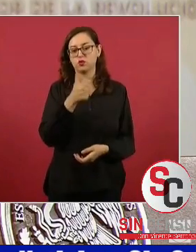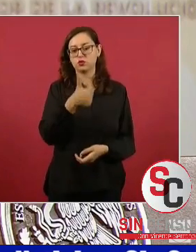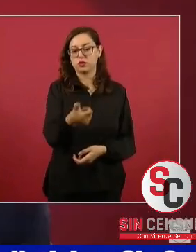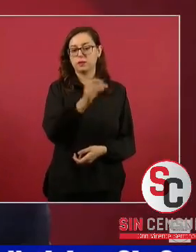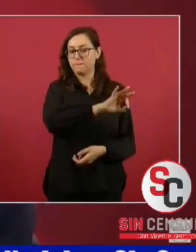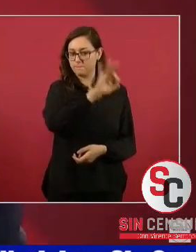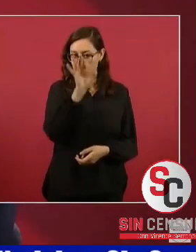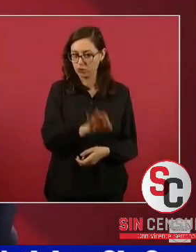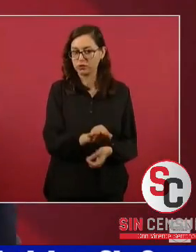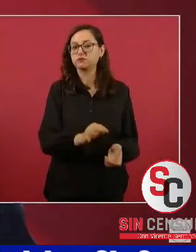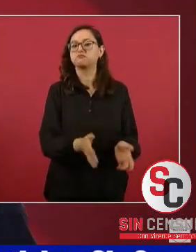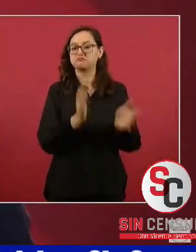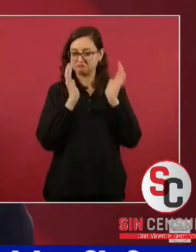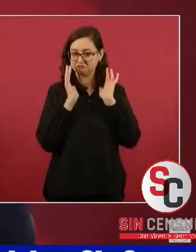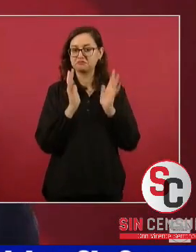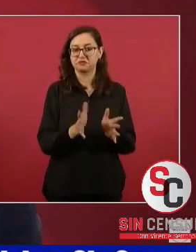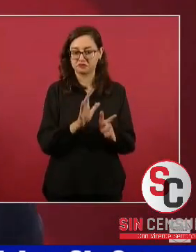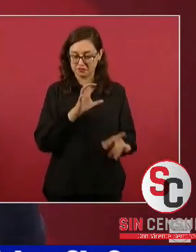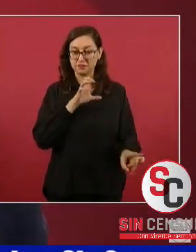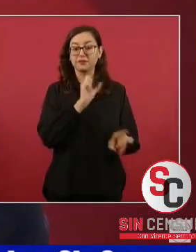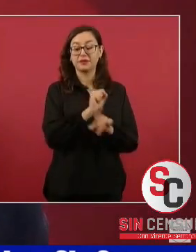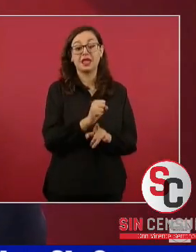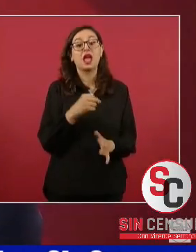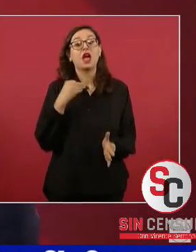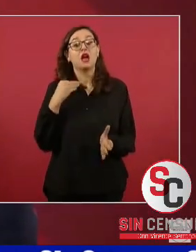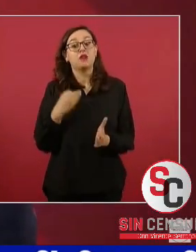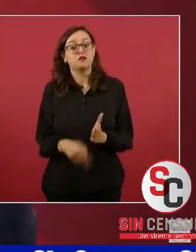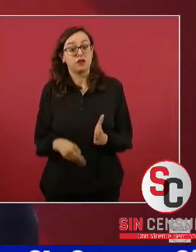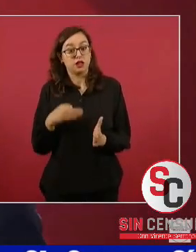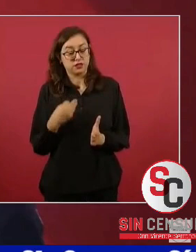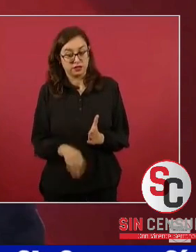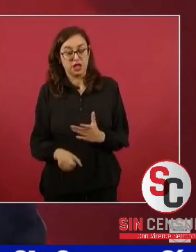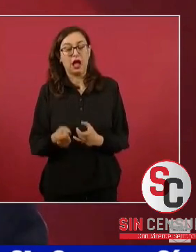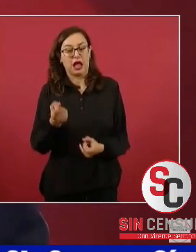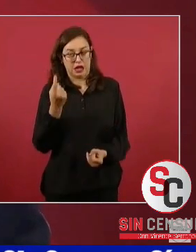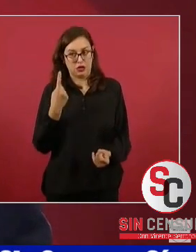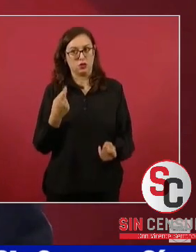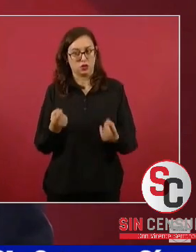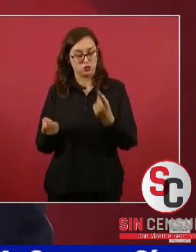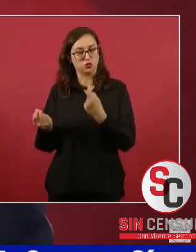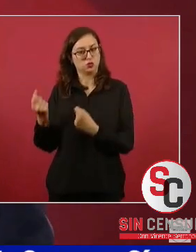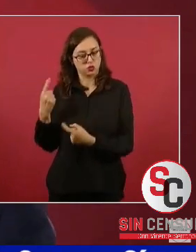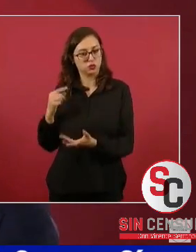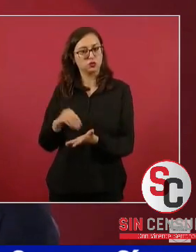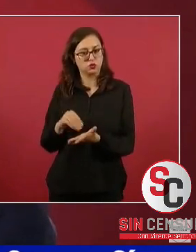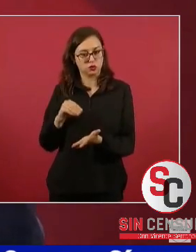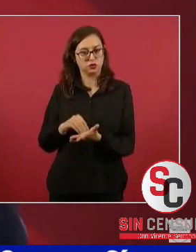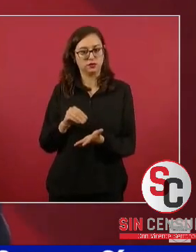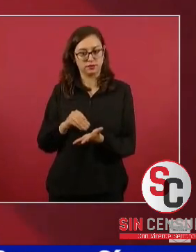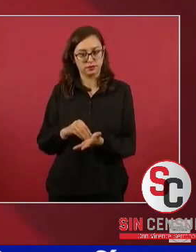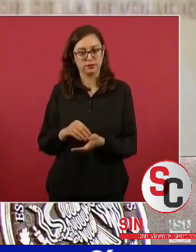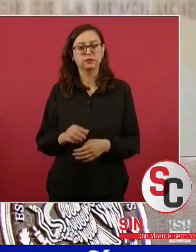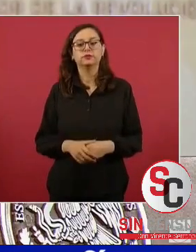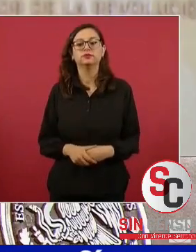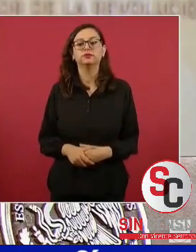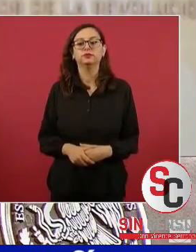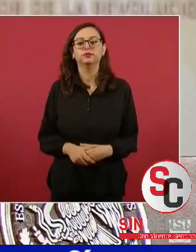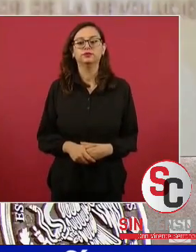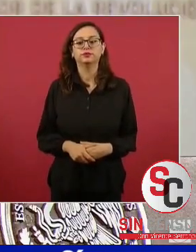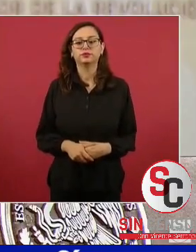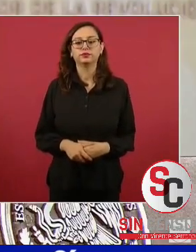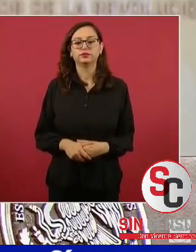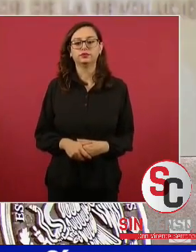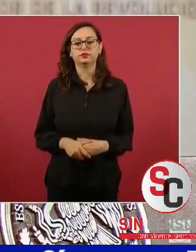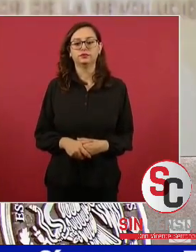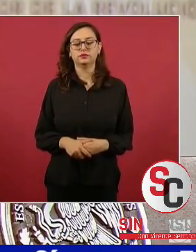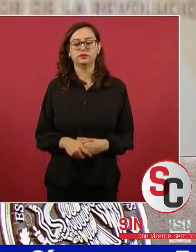80,6%. Todavía necesitamos crecer en las unidades de especialidades médicas, y ya tenemos